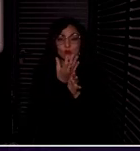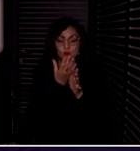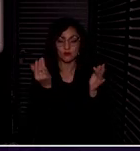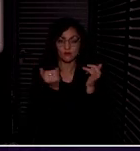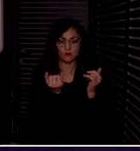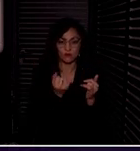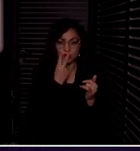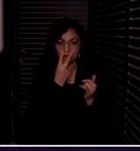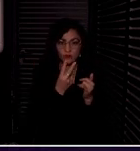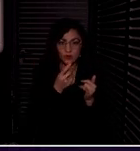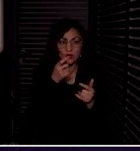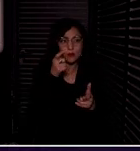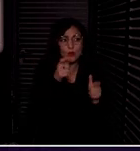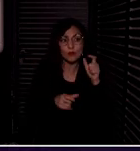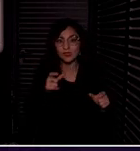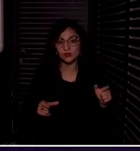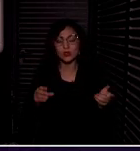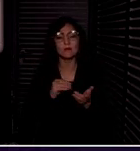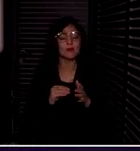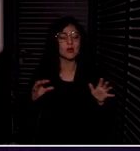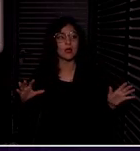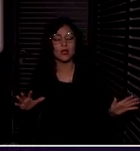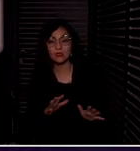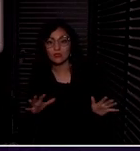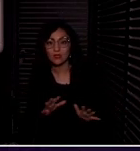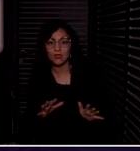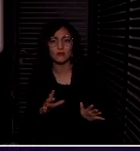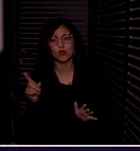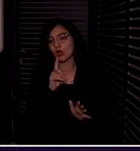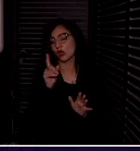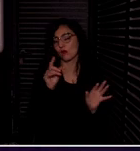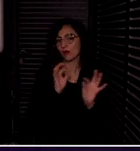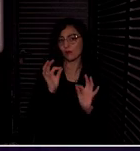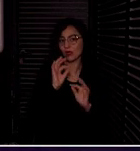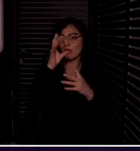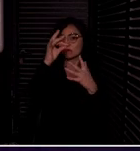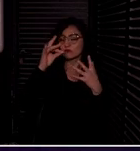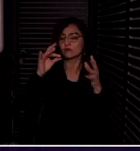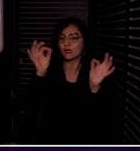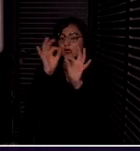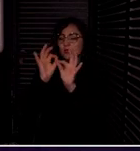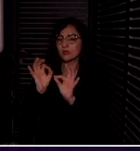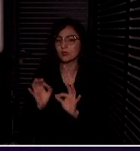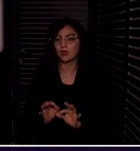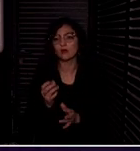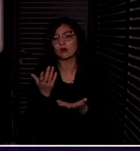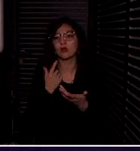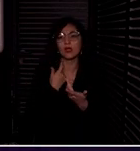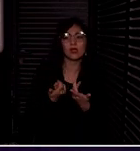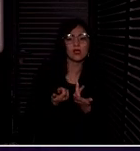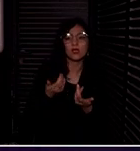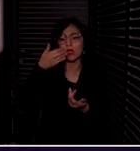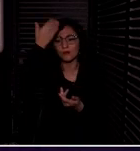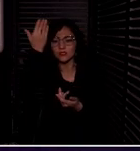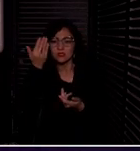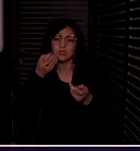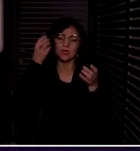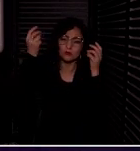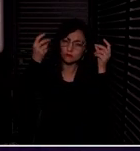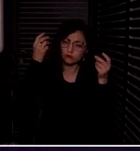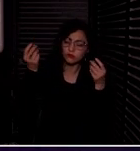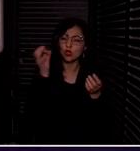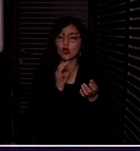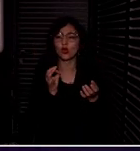un sujeto mucho más activo. No voy a entrar en las categorías y el nominalismo de si son prosumidores, si tienen capacidad creativa,